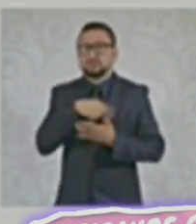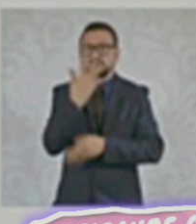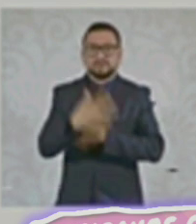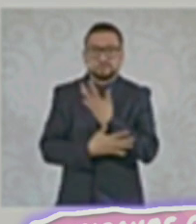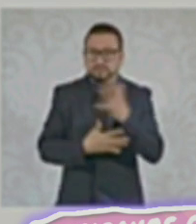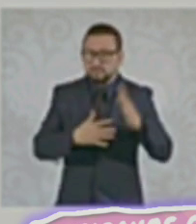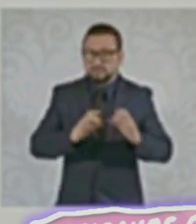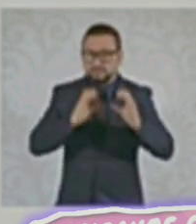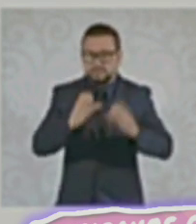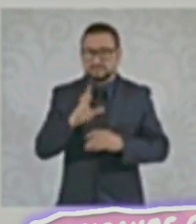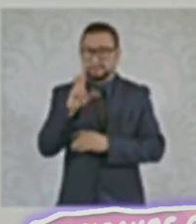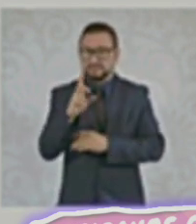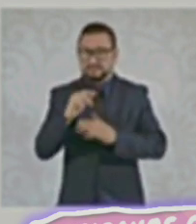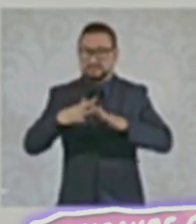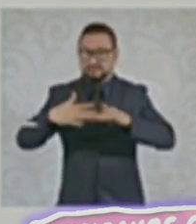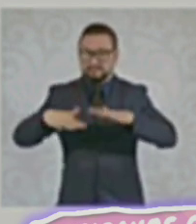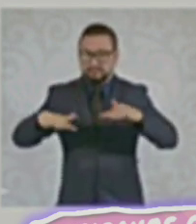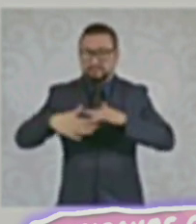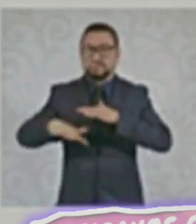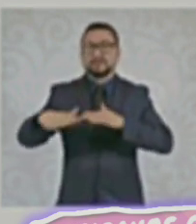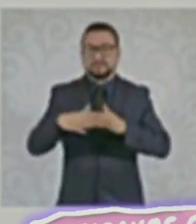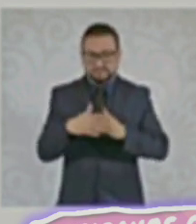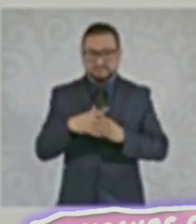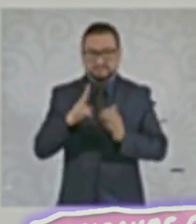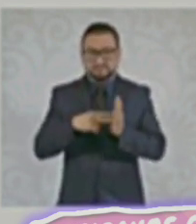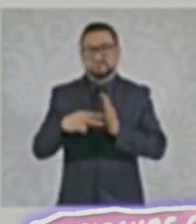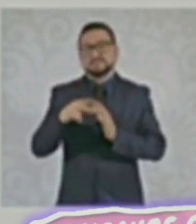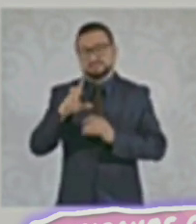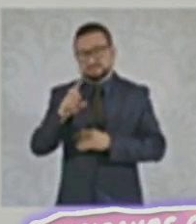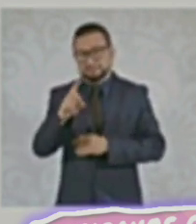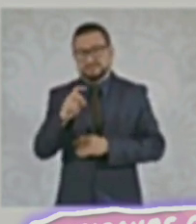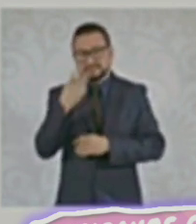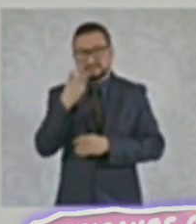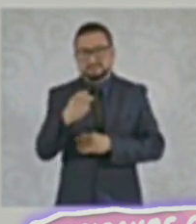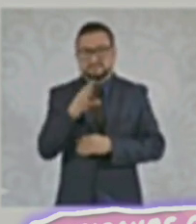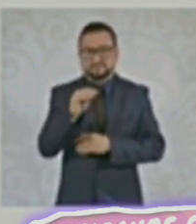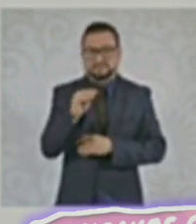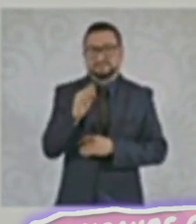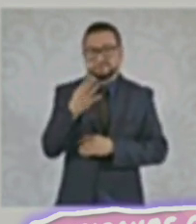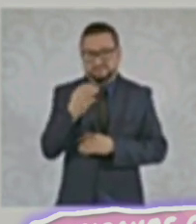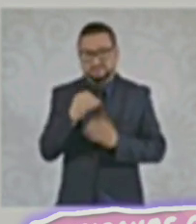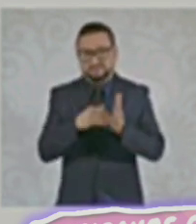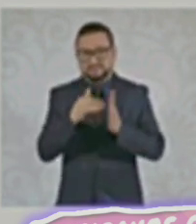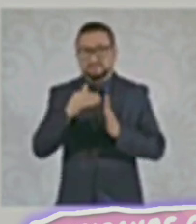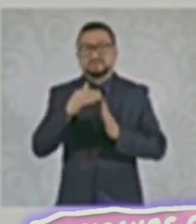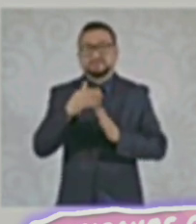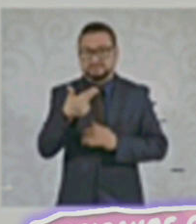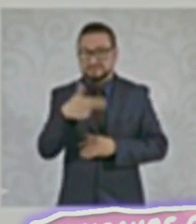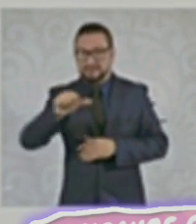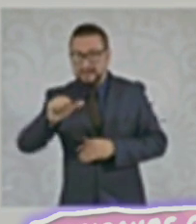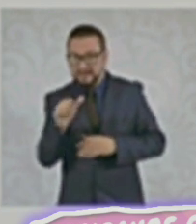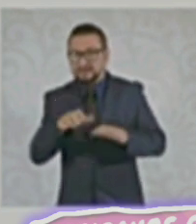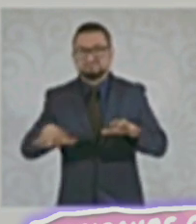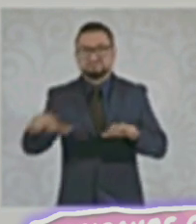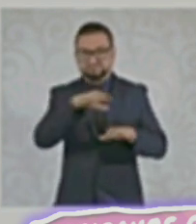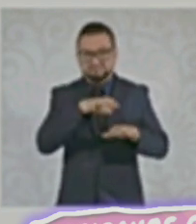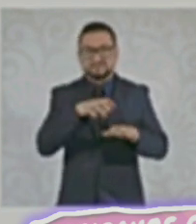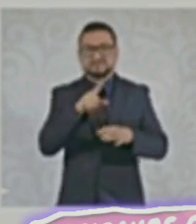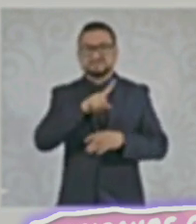terrestres, 30 marinas al 2030. Entonces, de 99 millones de hectáreas, podemos pasar